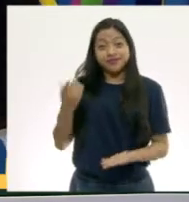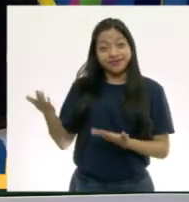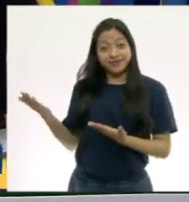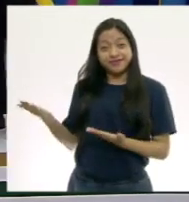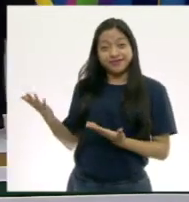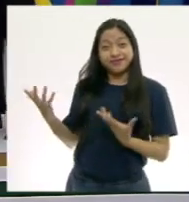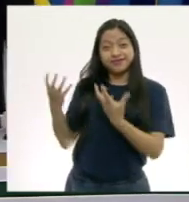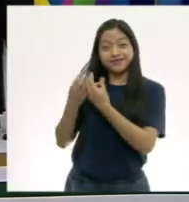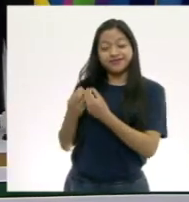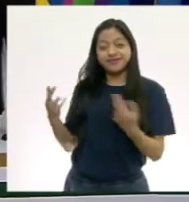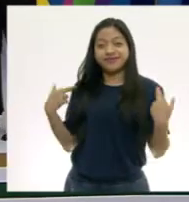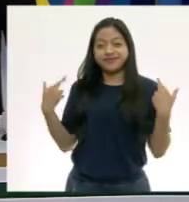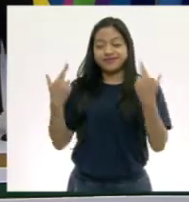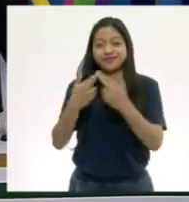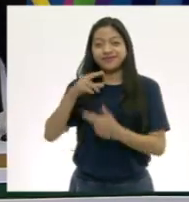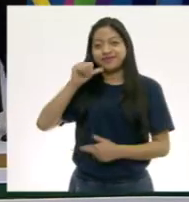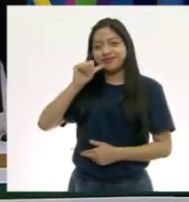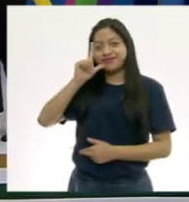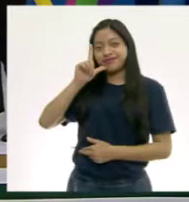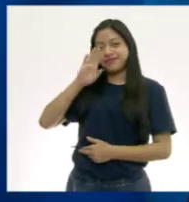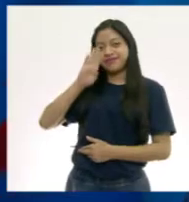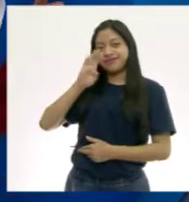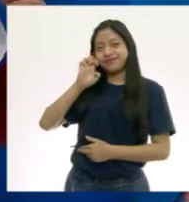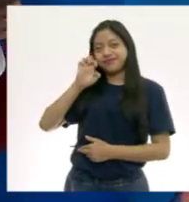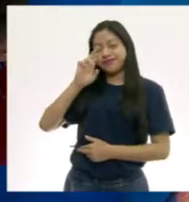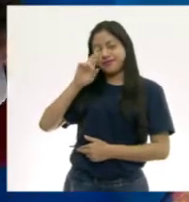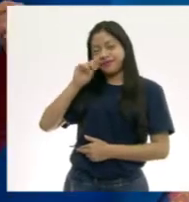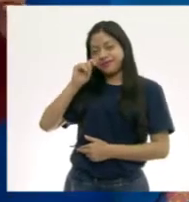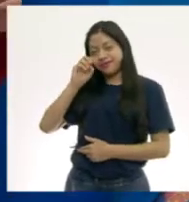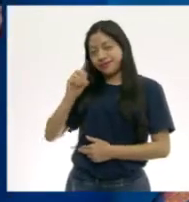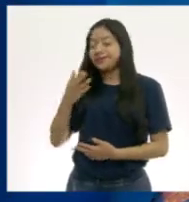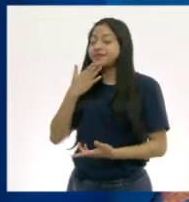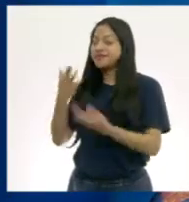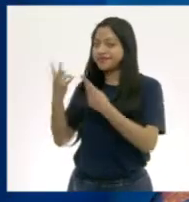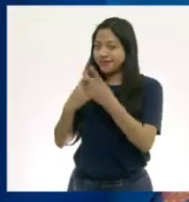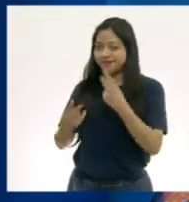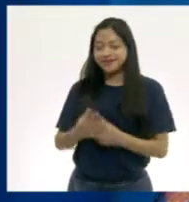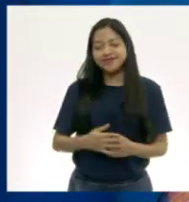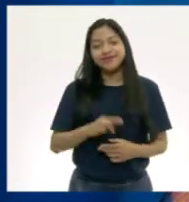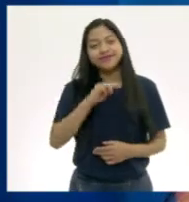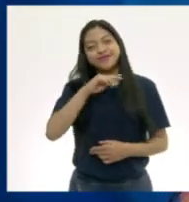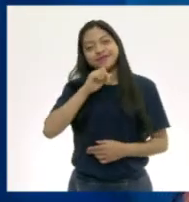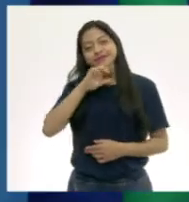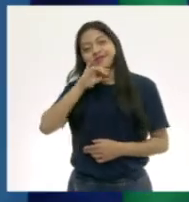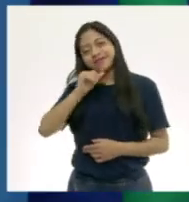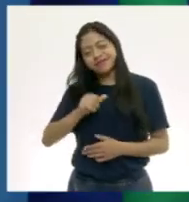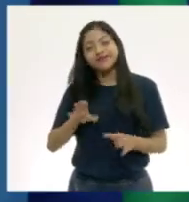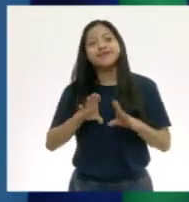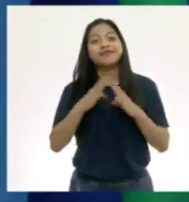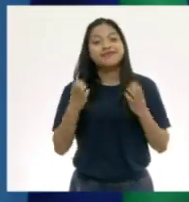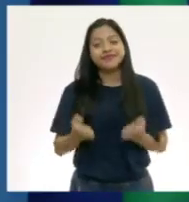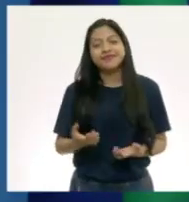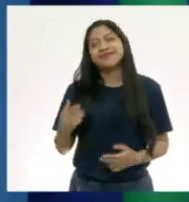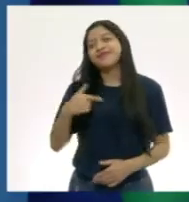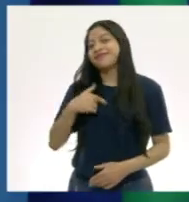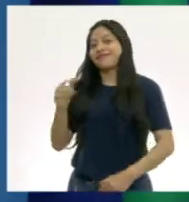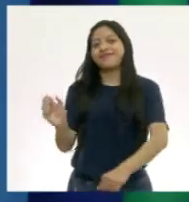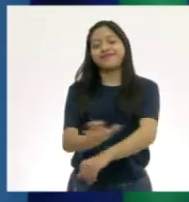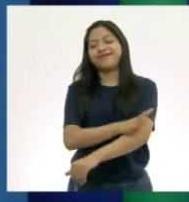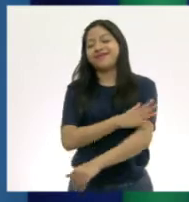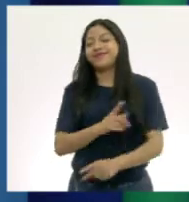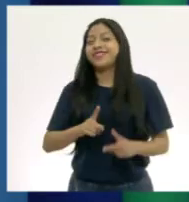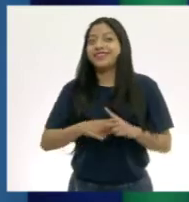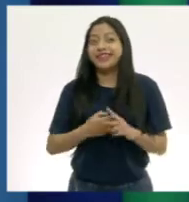acompaña? El profesor Alberto Trejo. Bienvenido. María, ¿cómo estás? Muy bien, yo ya muy emocionada por comenzar,